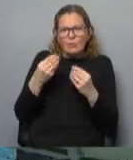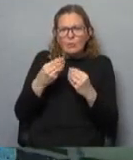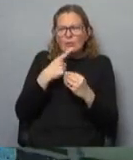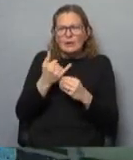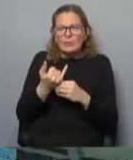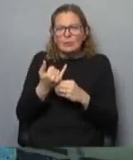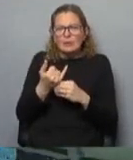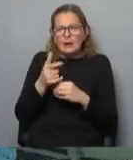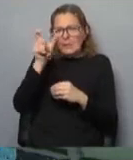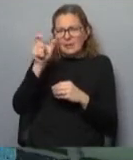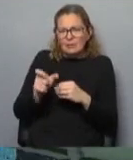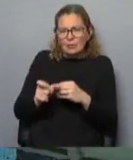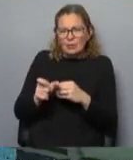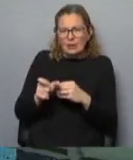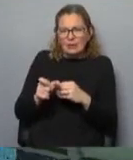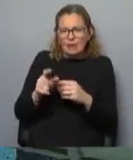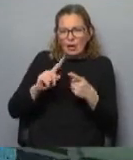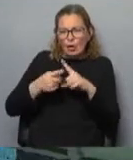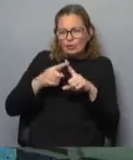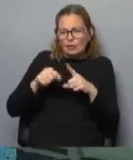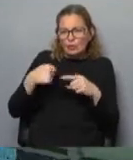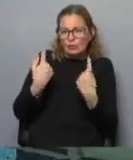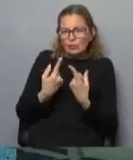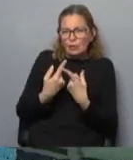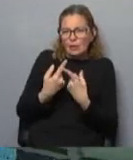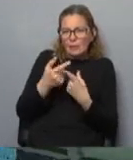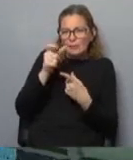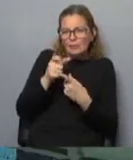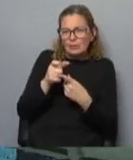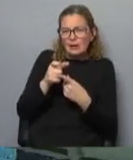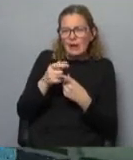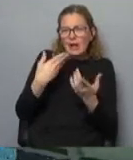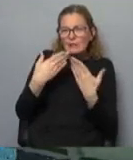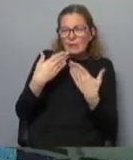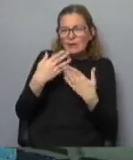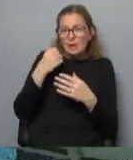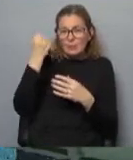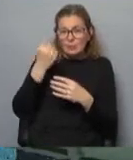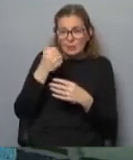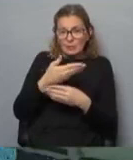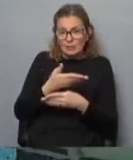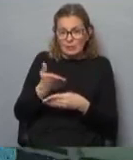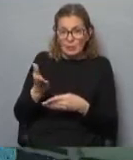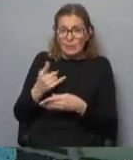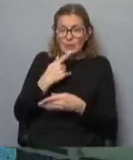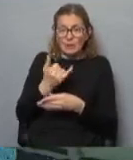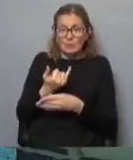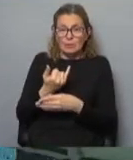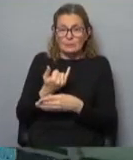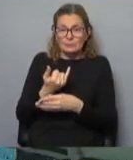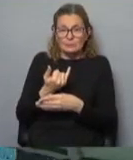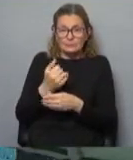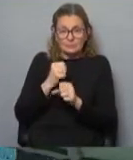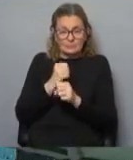de las personas que están en contacto con la población pues se siga por ejemplo a la de bueno la importancia esto exhibe por ejemplo la importancia